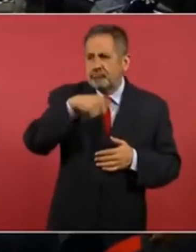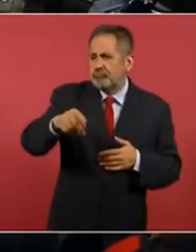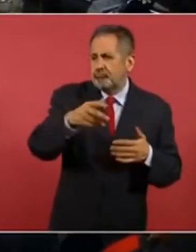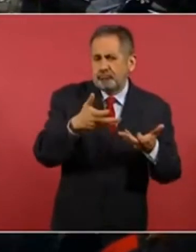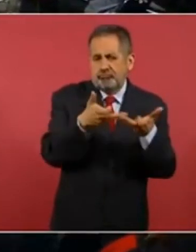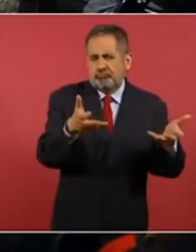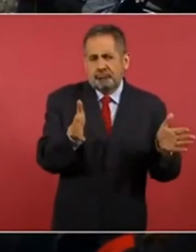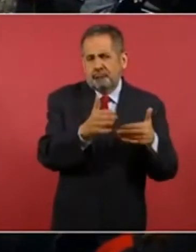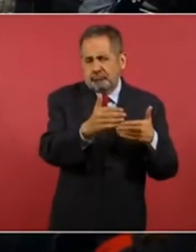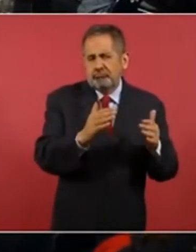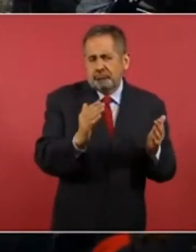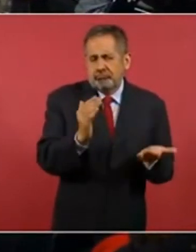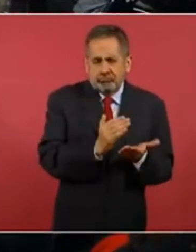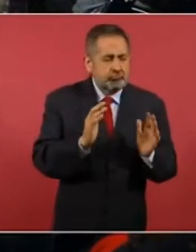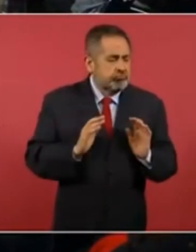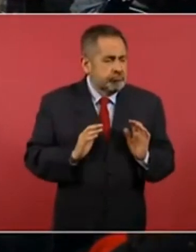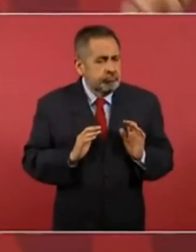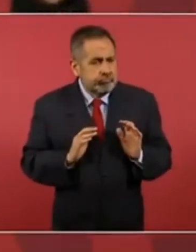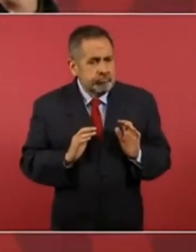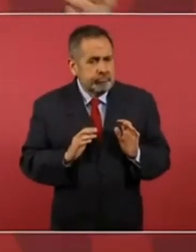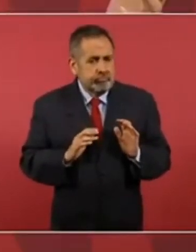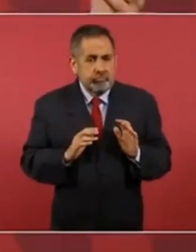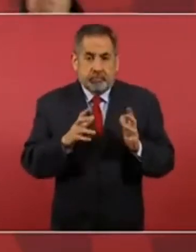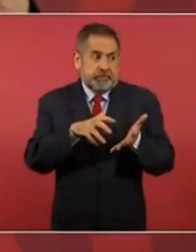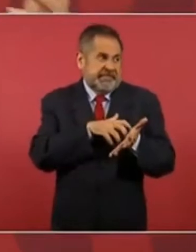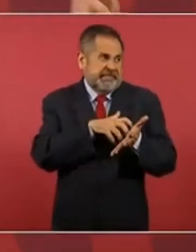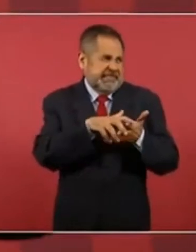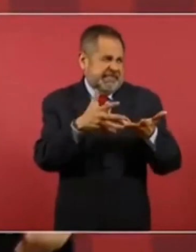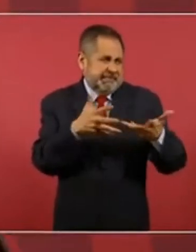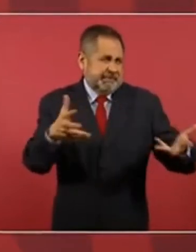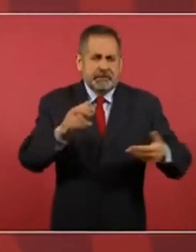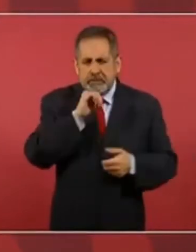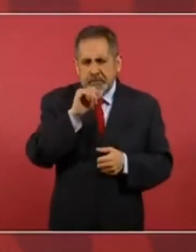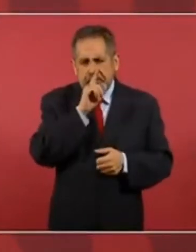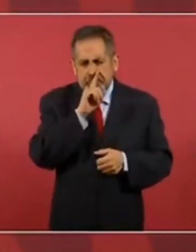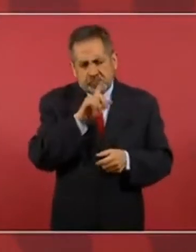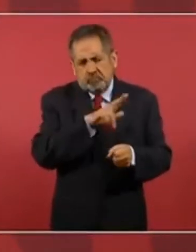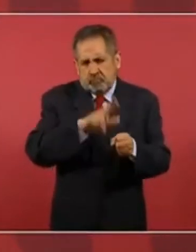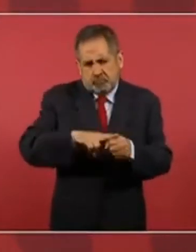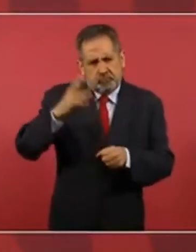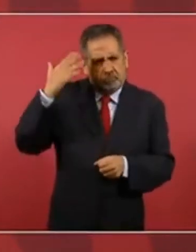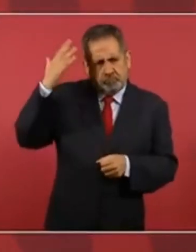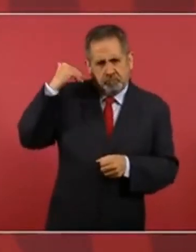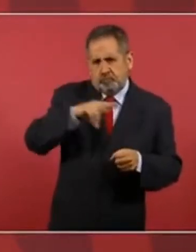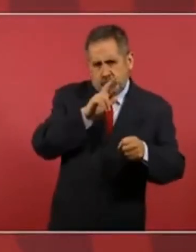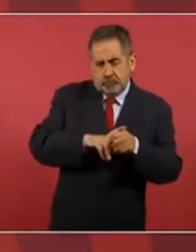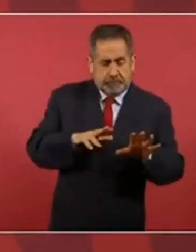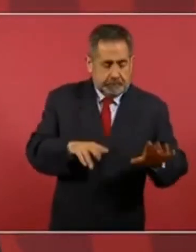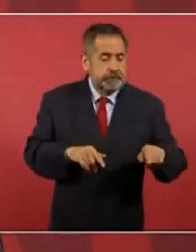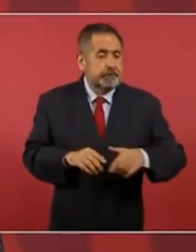productores, no estaba tan concentrada la producción agropecuaria en el país,